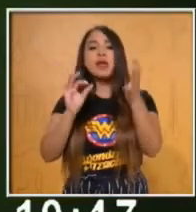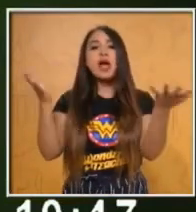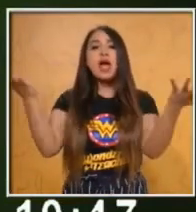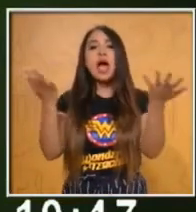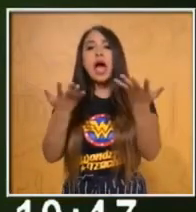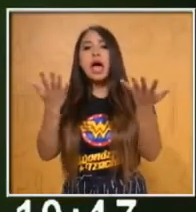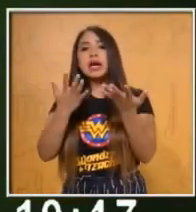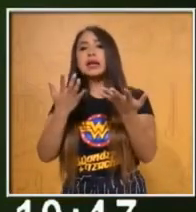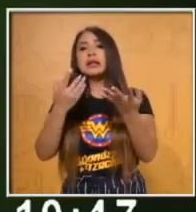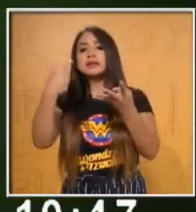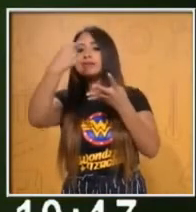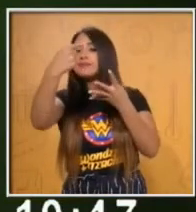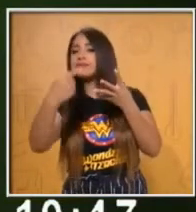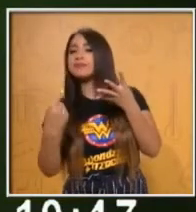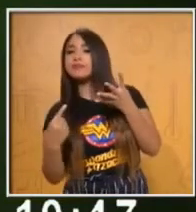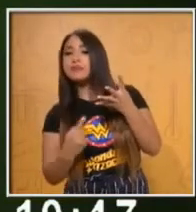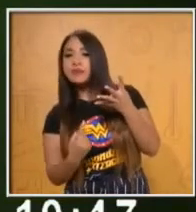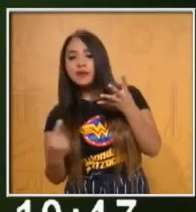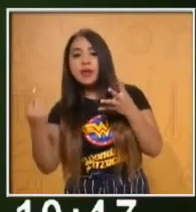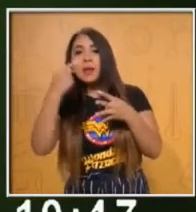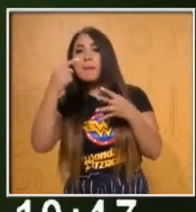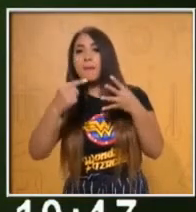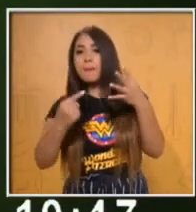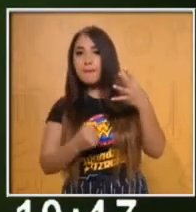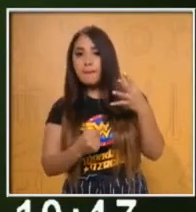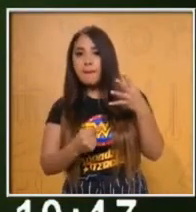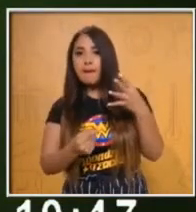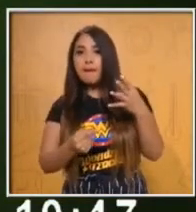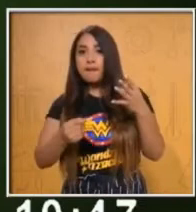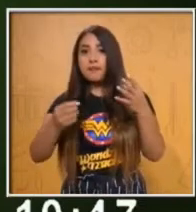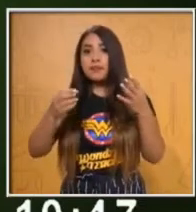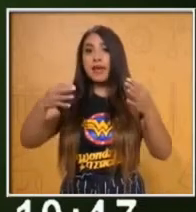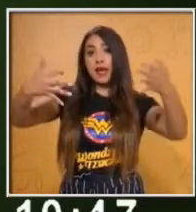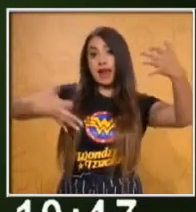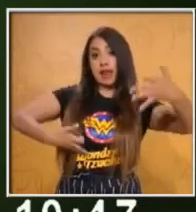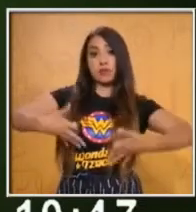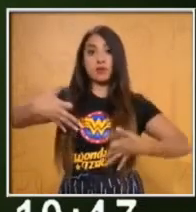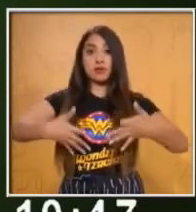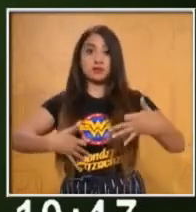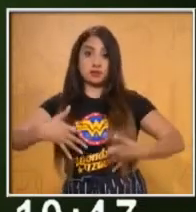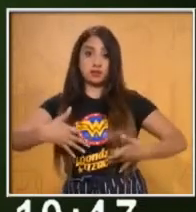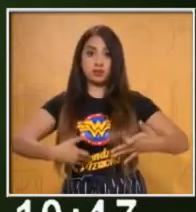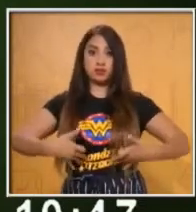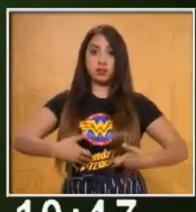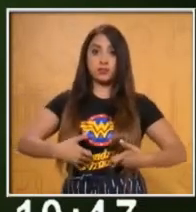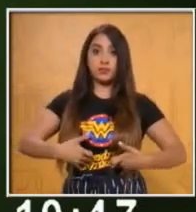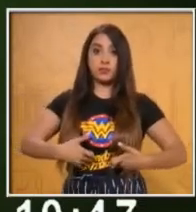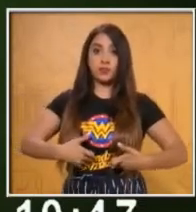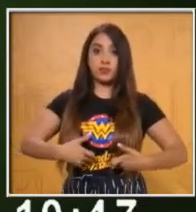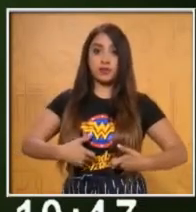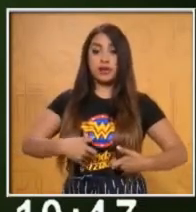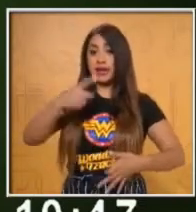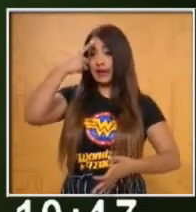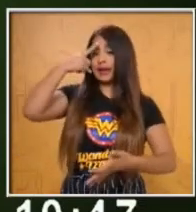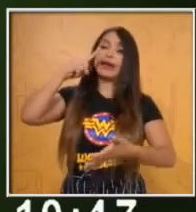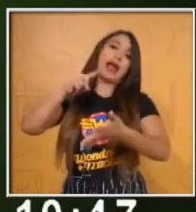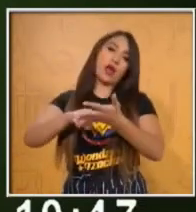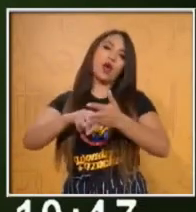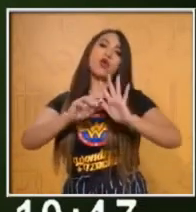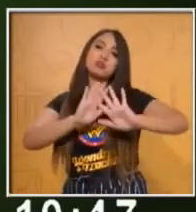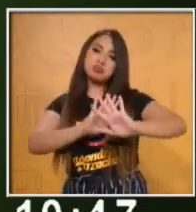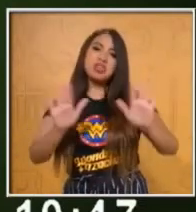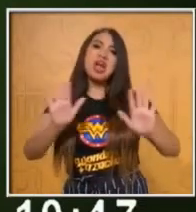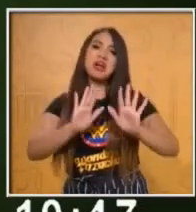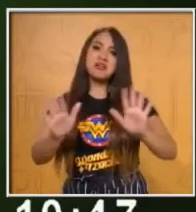los elementos y características de la obra de teatro. Ay, creo que eso ya lo